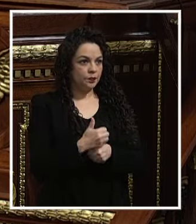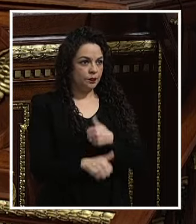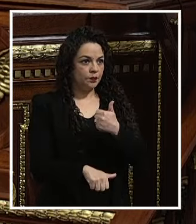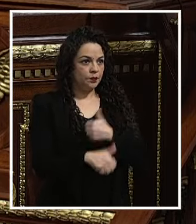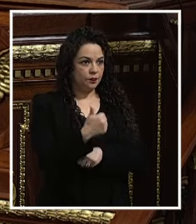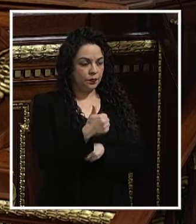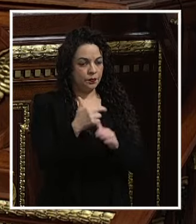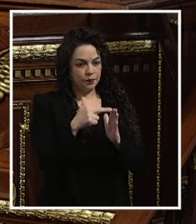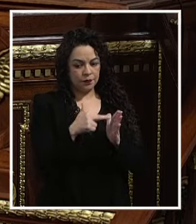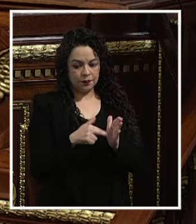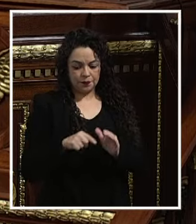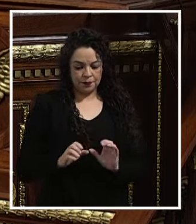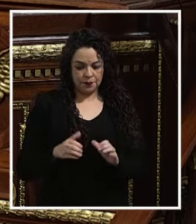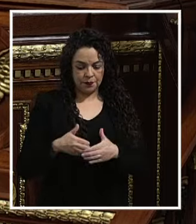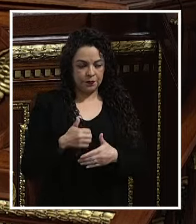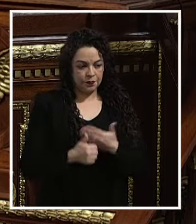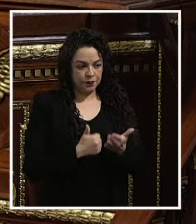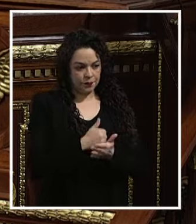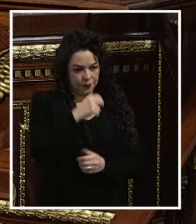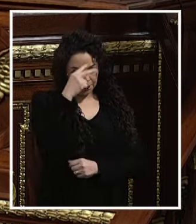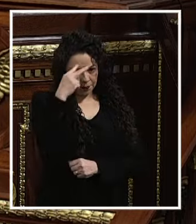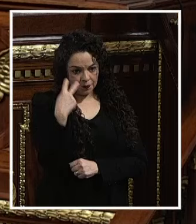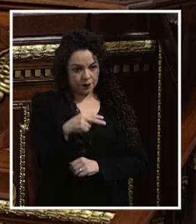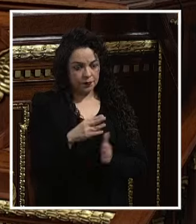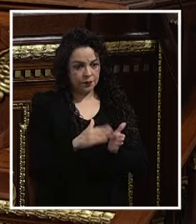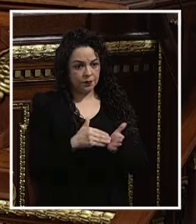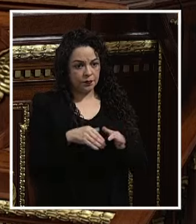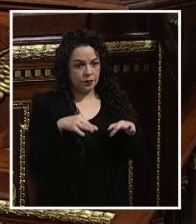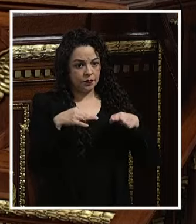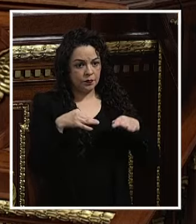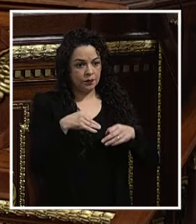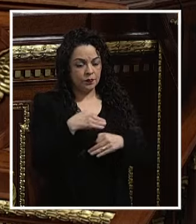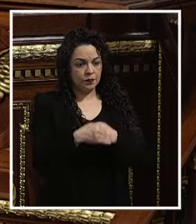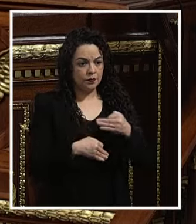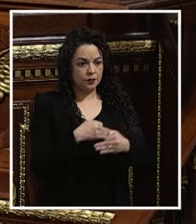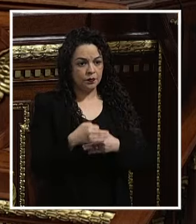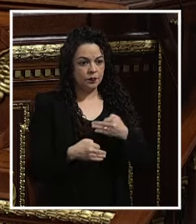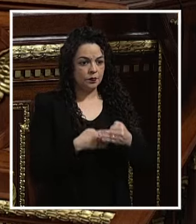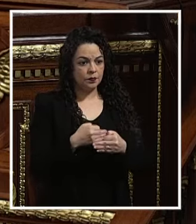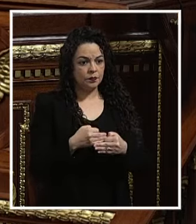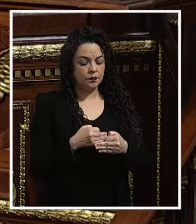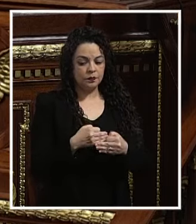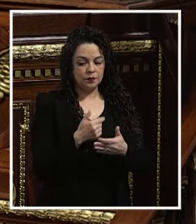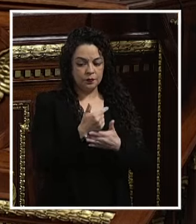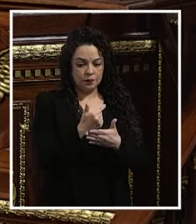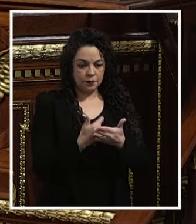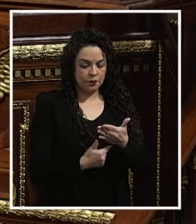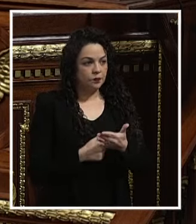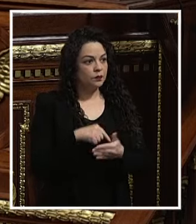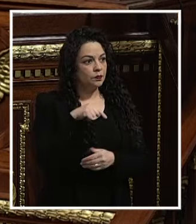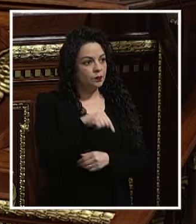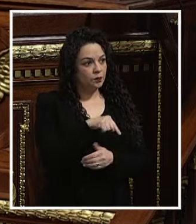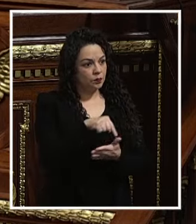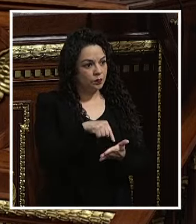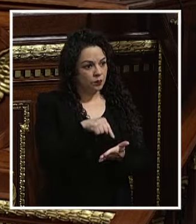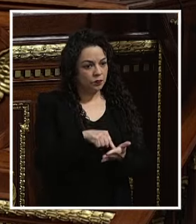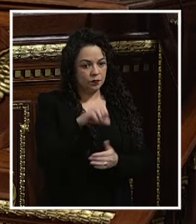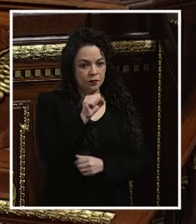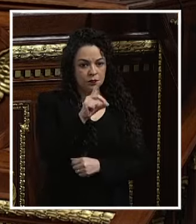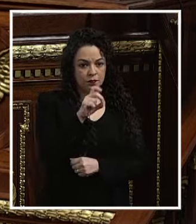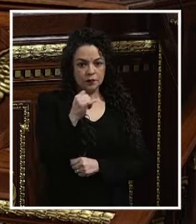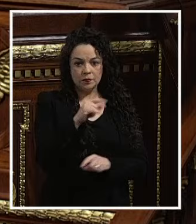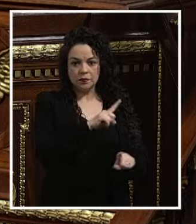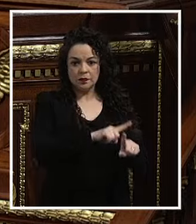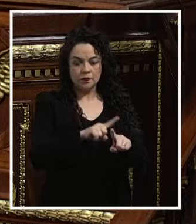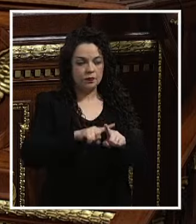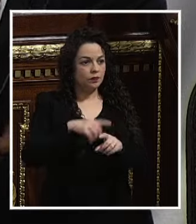hago entrega formal de la documentación digitalizada con la que se acreditan el inventario de los muebles, enseres y demás bienes